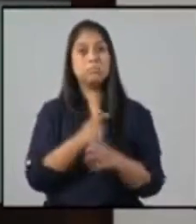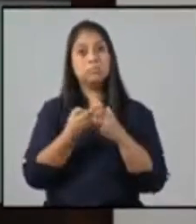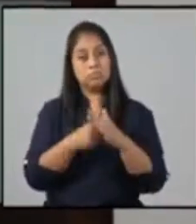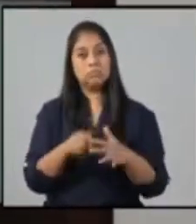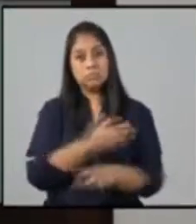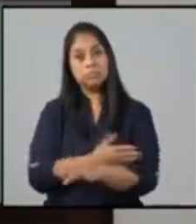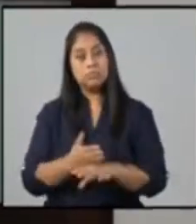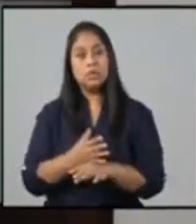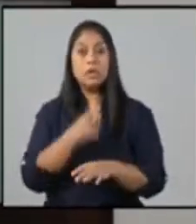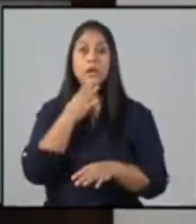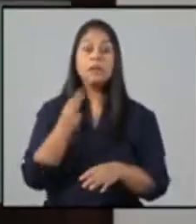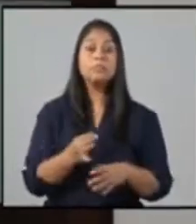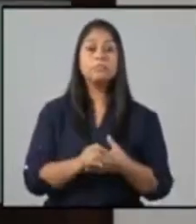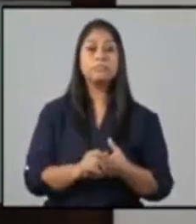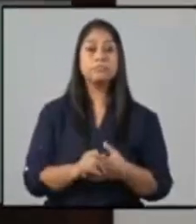la verdad es que